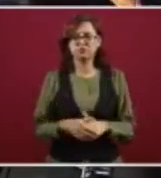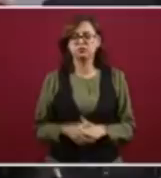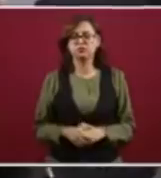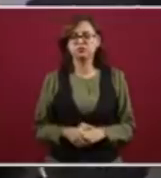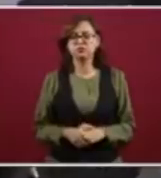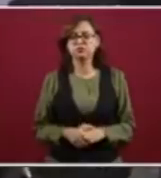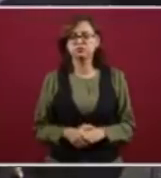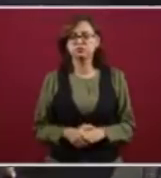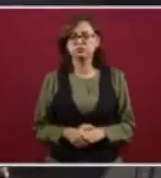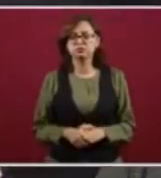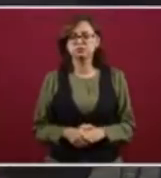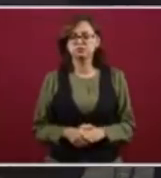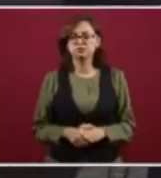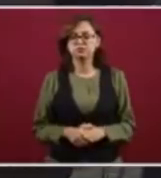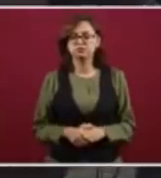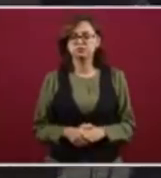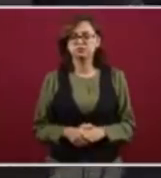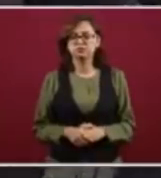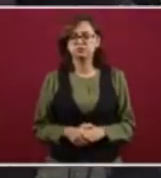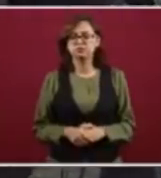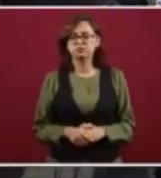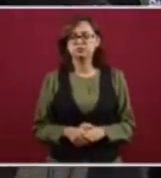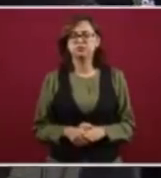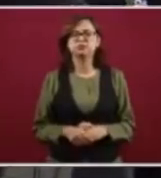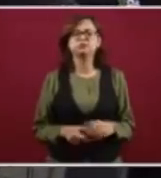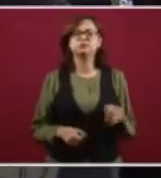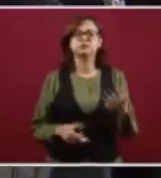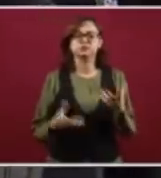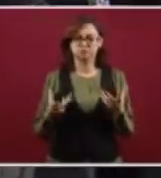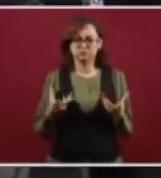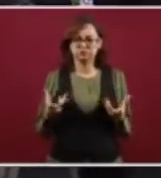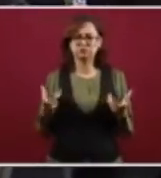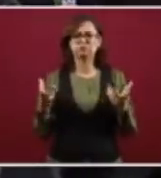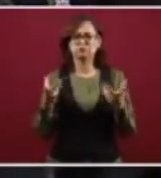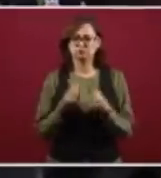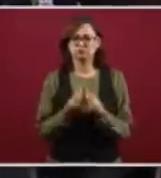¿Serán los empresarios de siempre estos? Todos juntos,